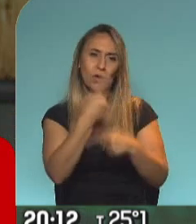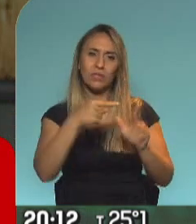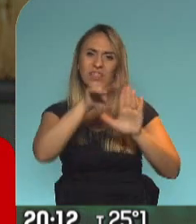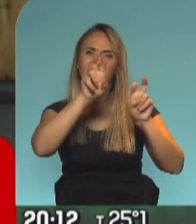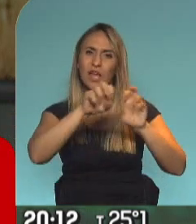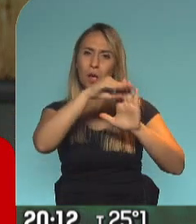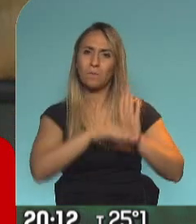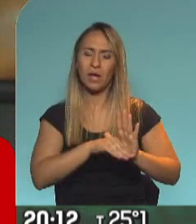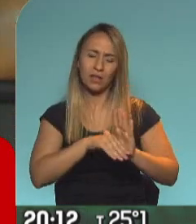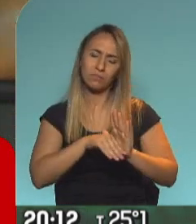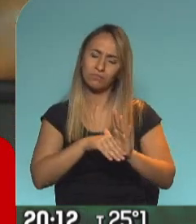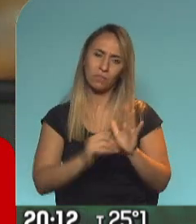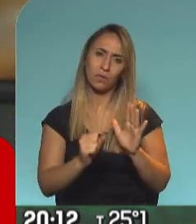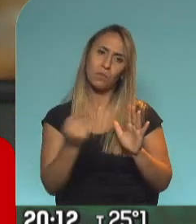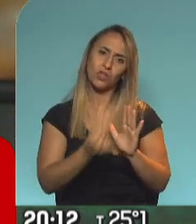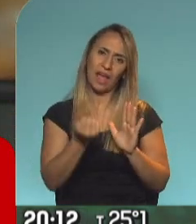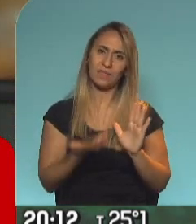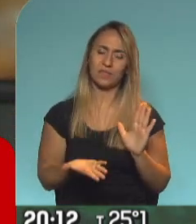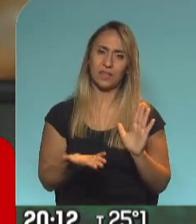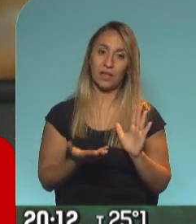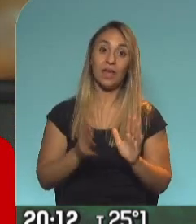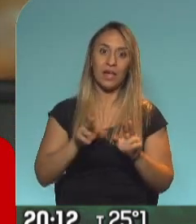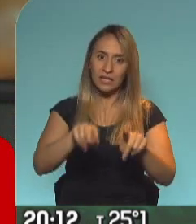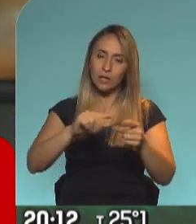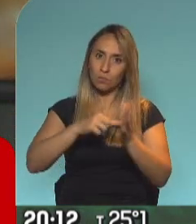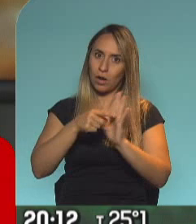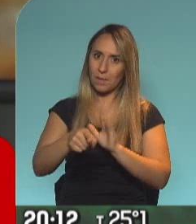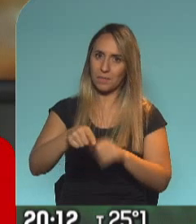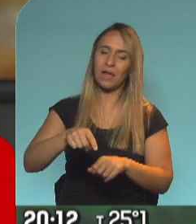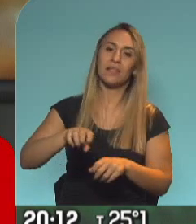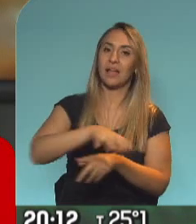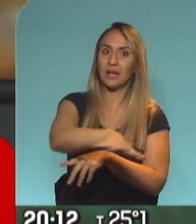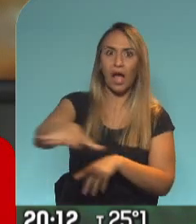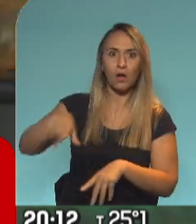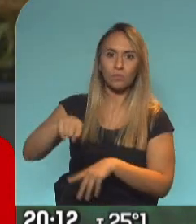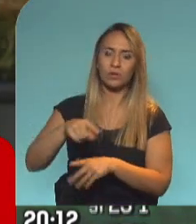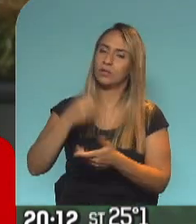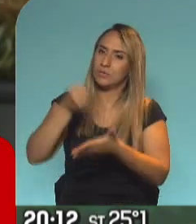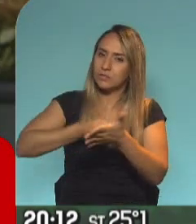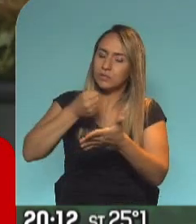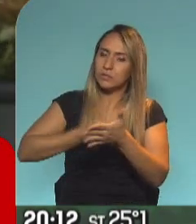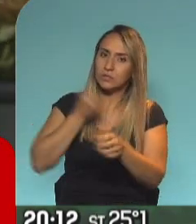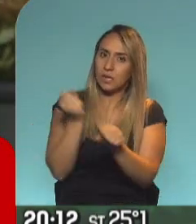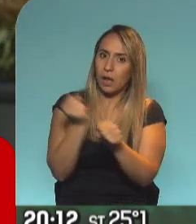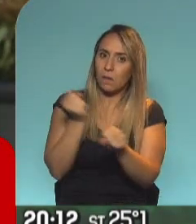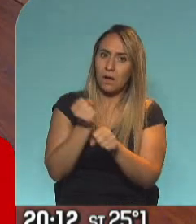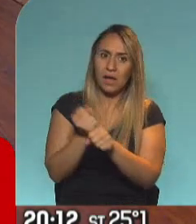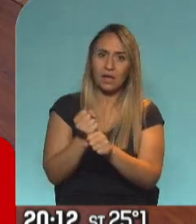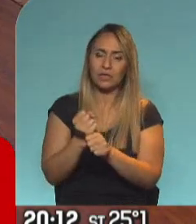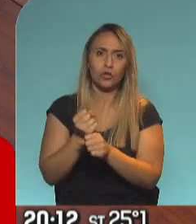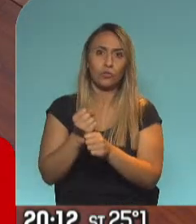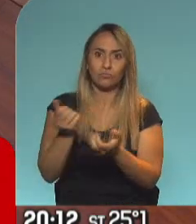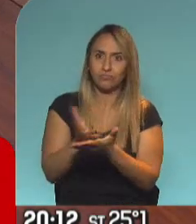esto es el malestar que tiene el sector agropecuario, que viene trabajando y aportando, y que muchas